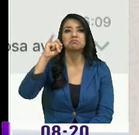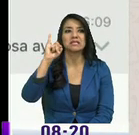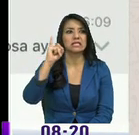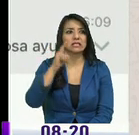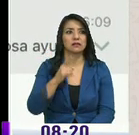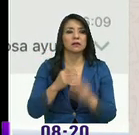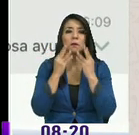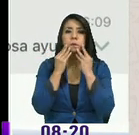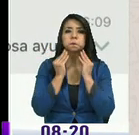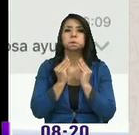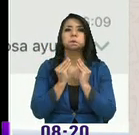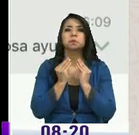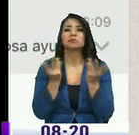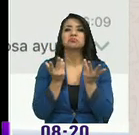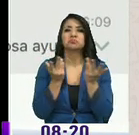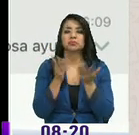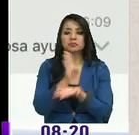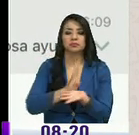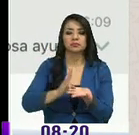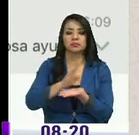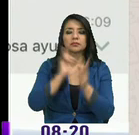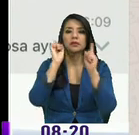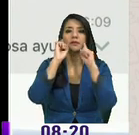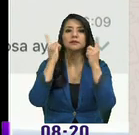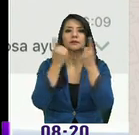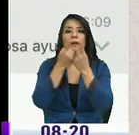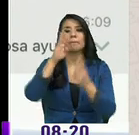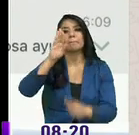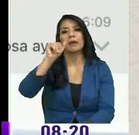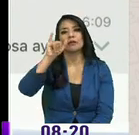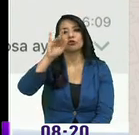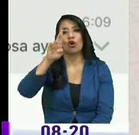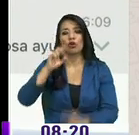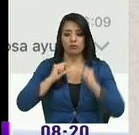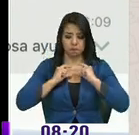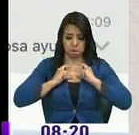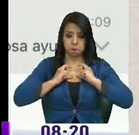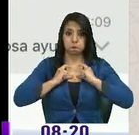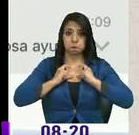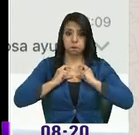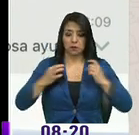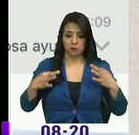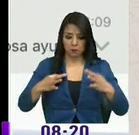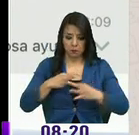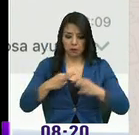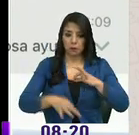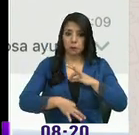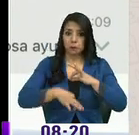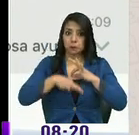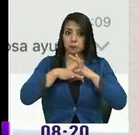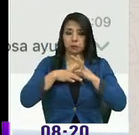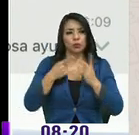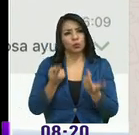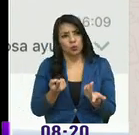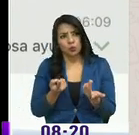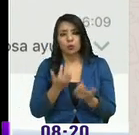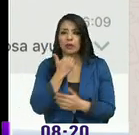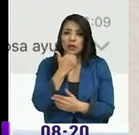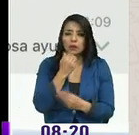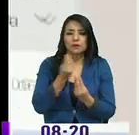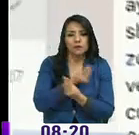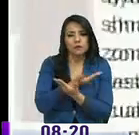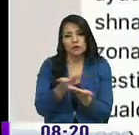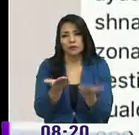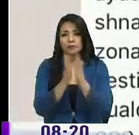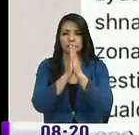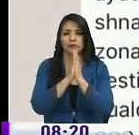se extravió, dicen, en el barrio San Bartolo. Tenía una plaquita y estaba vestido con un chaleco con pintas cafés. Cualquier información, por